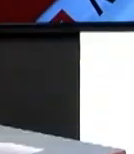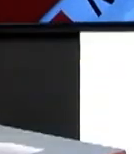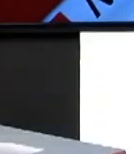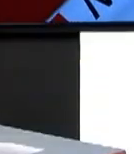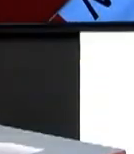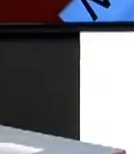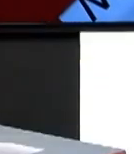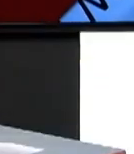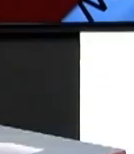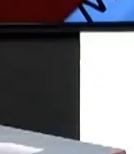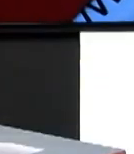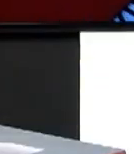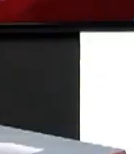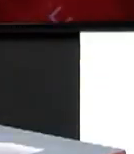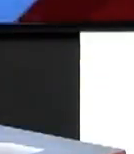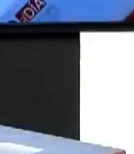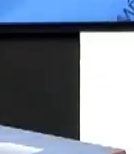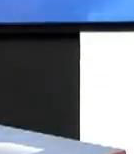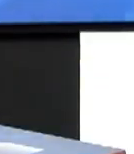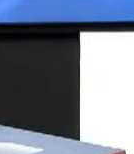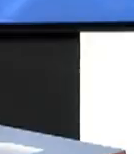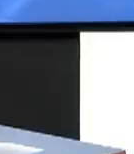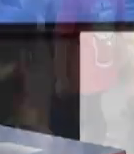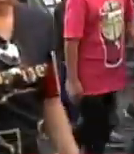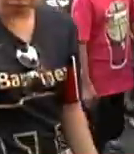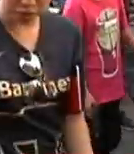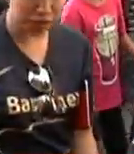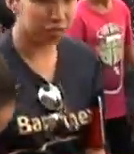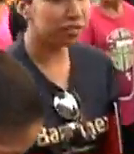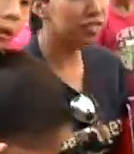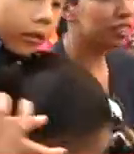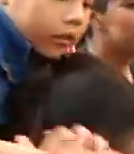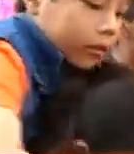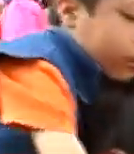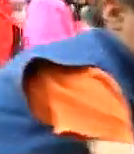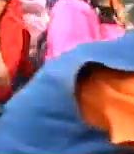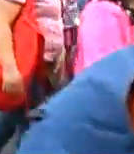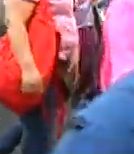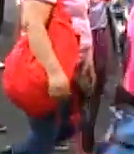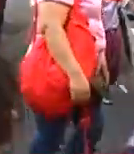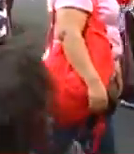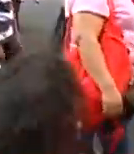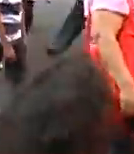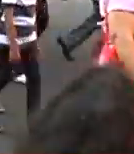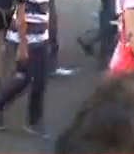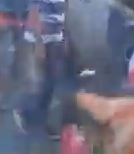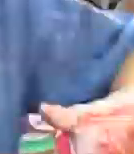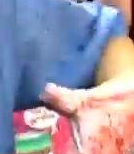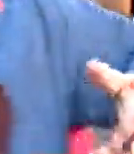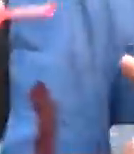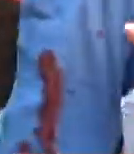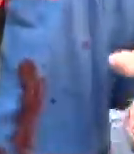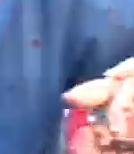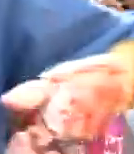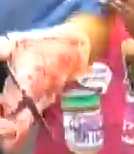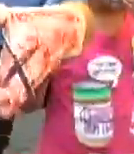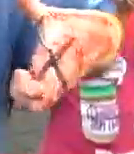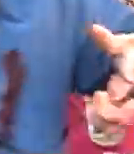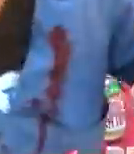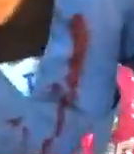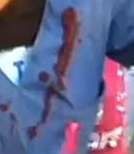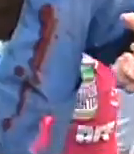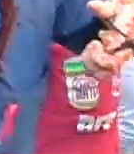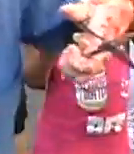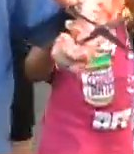Y este fin de semana se realizó la 10ª edición de la Marcha Zombie en la Ciudad de México. Más de 10,000 personas o zombies avanzaron desde